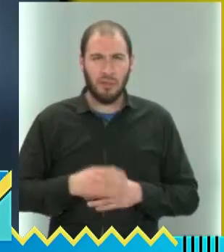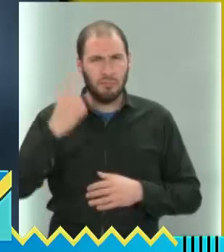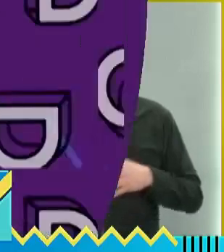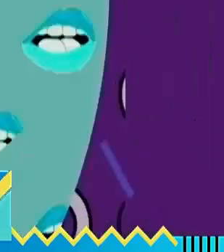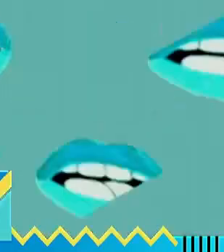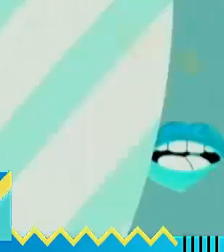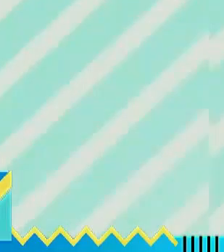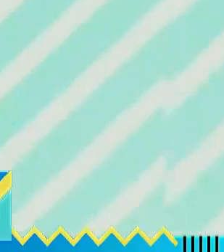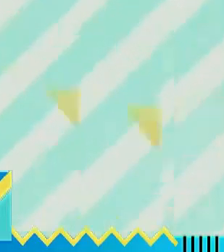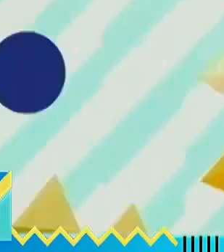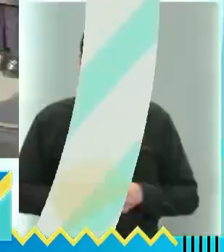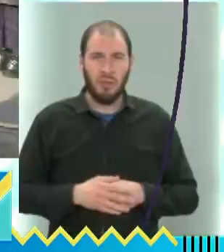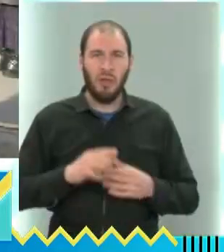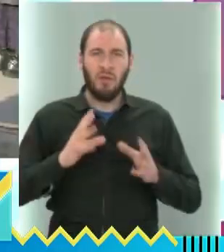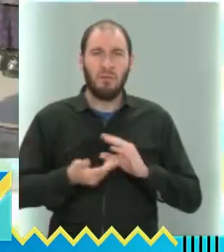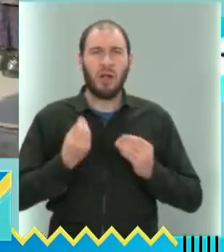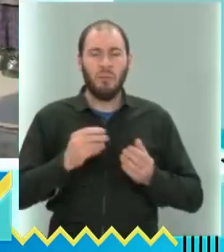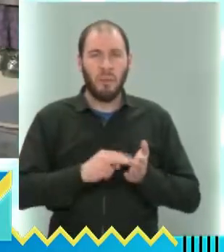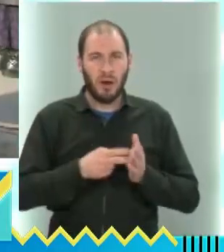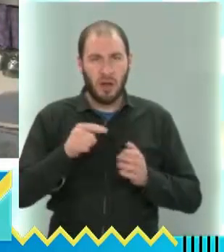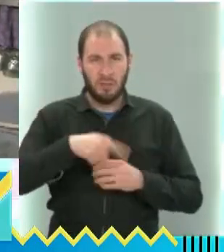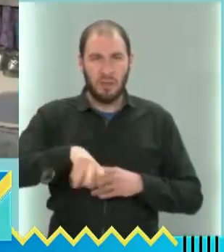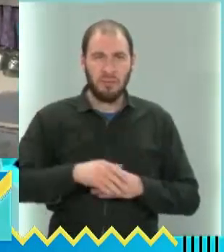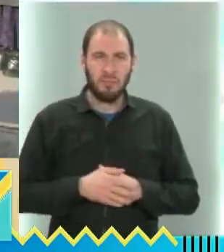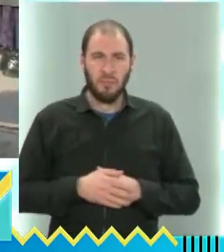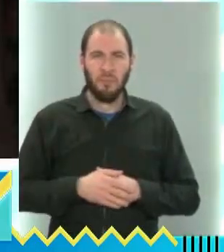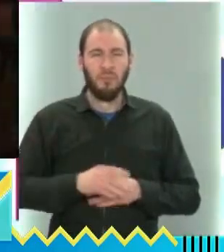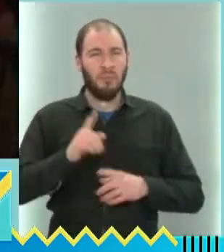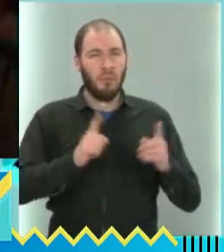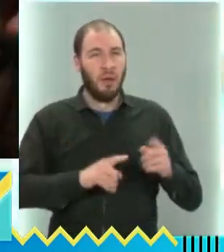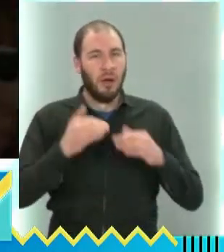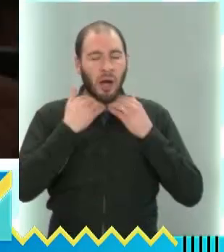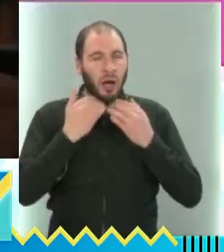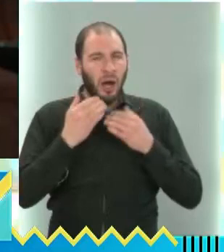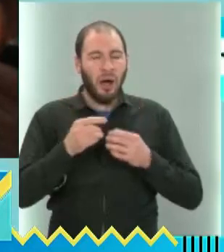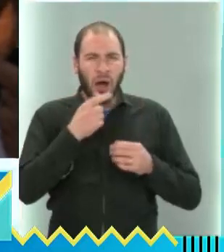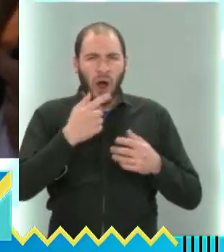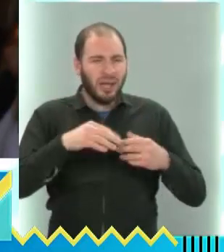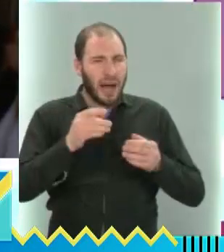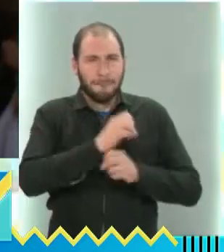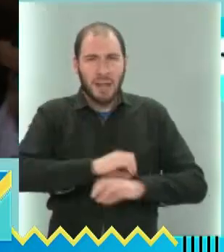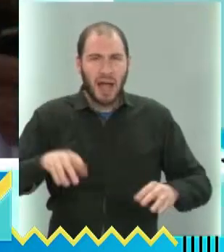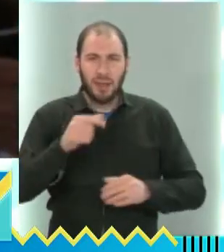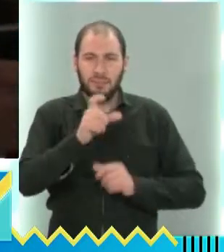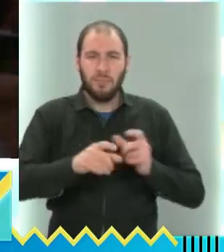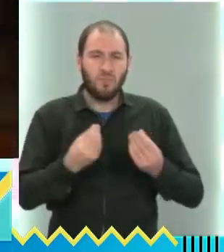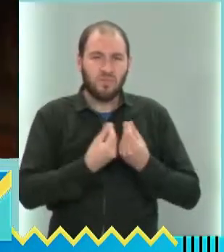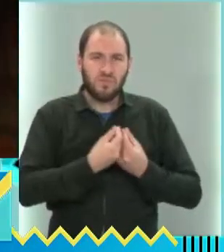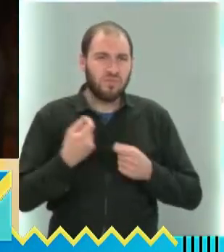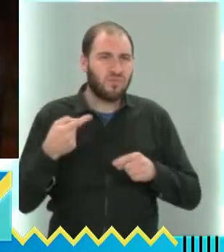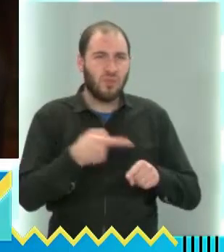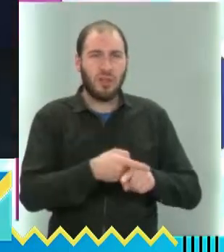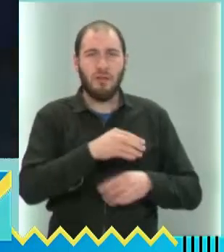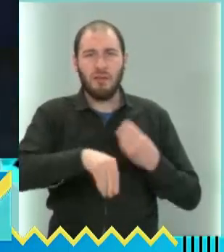de qué manera les afecta. Yo creo que no todos han calculado el daño que muchos chicos están recibiendo, que